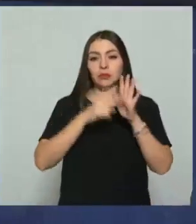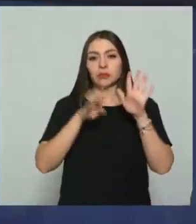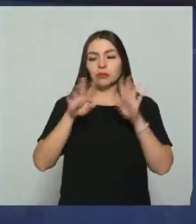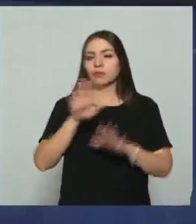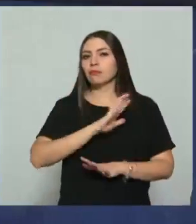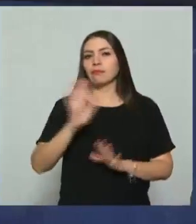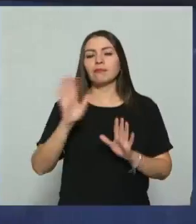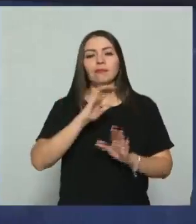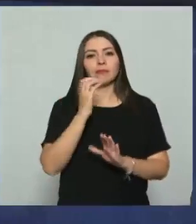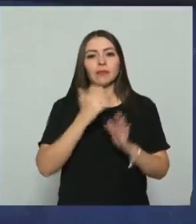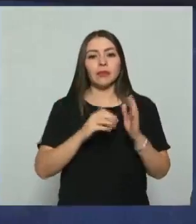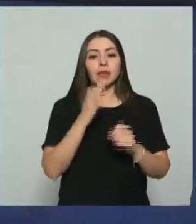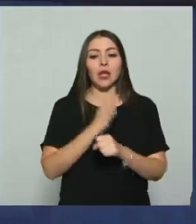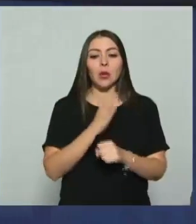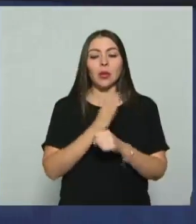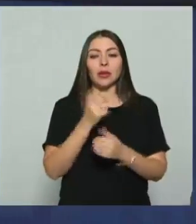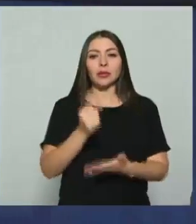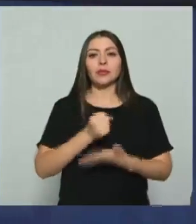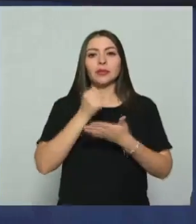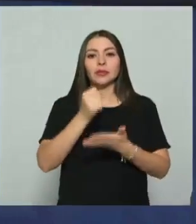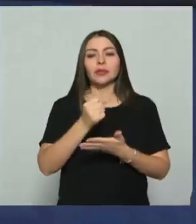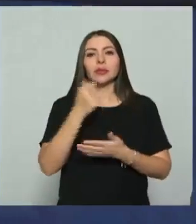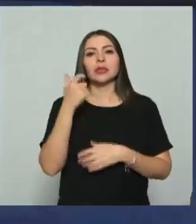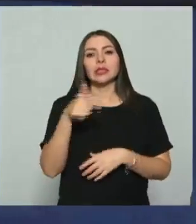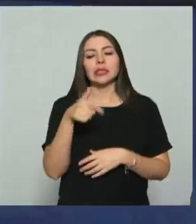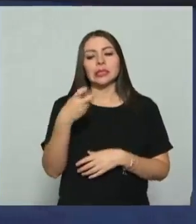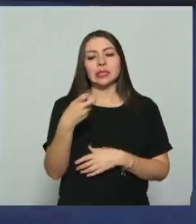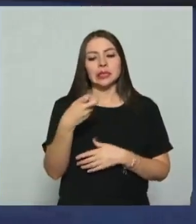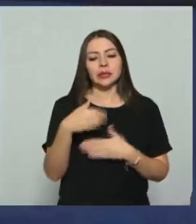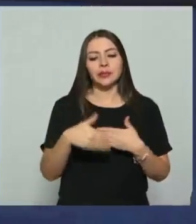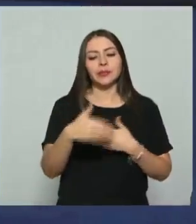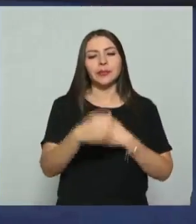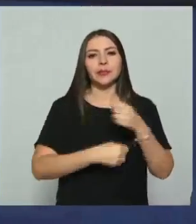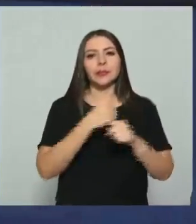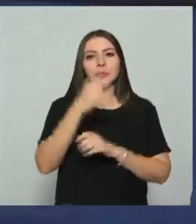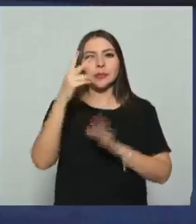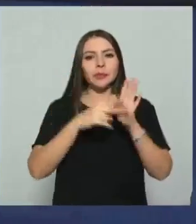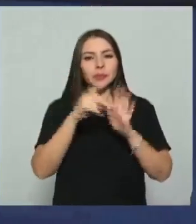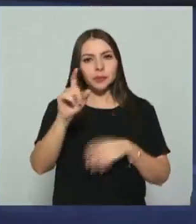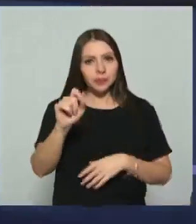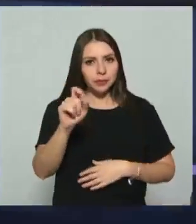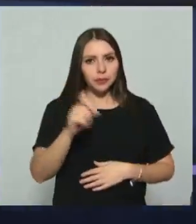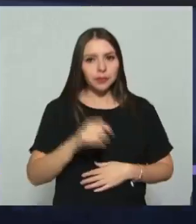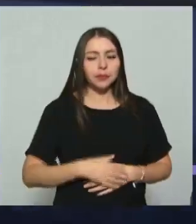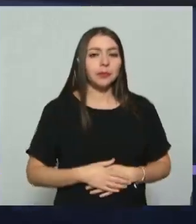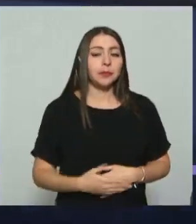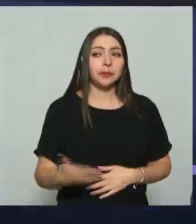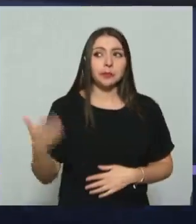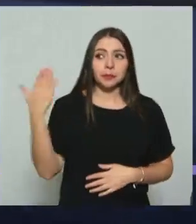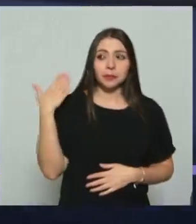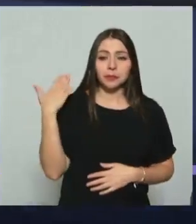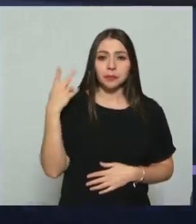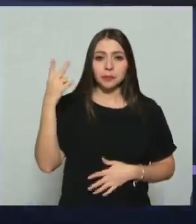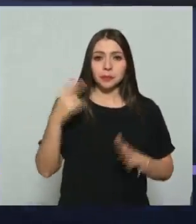el presupuesto 2020. En el año 2019 se avanzó a cerca